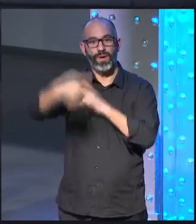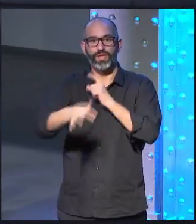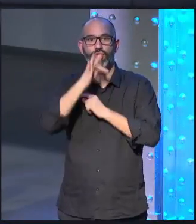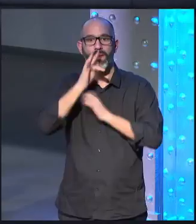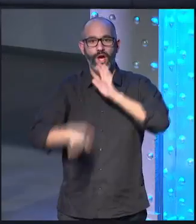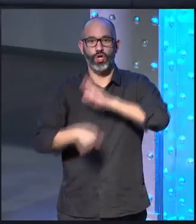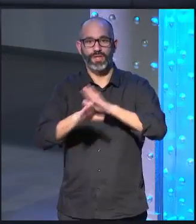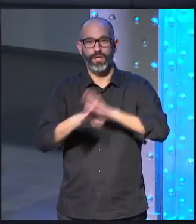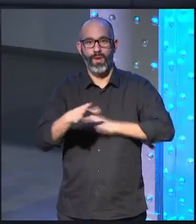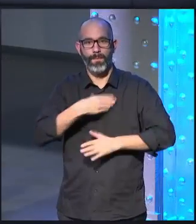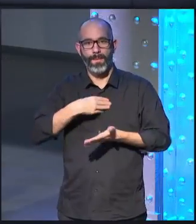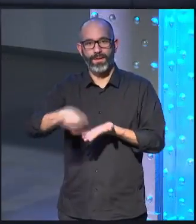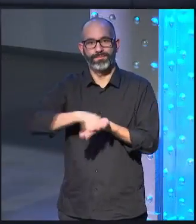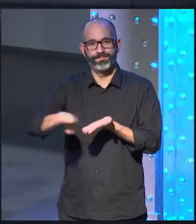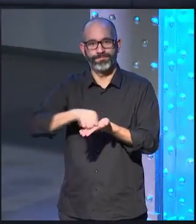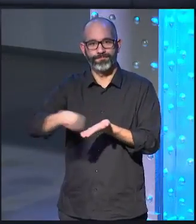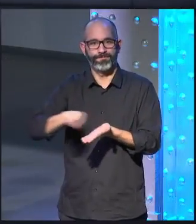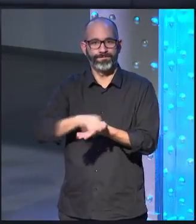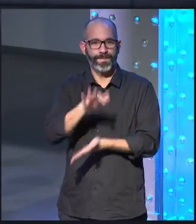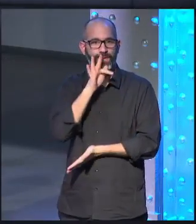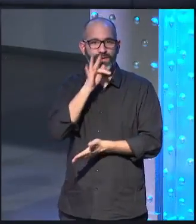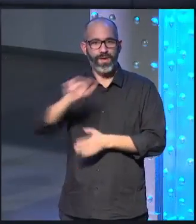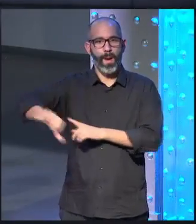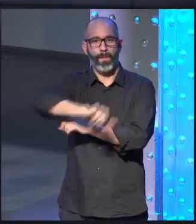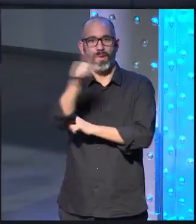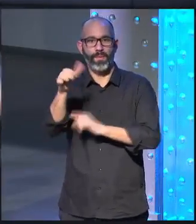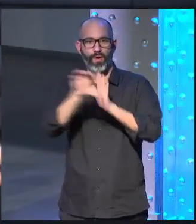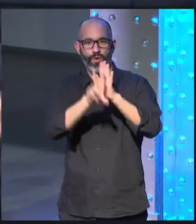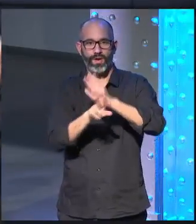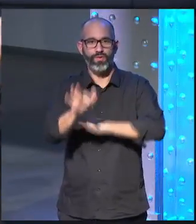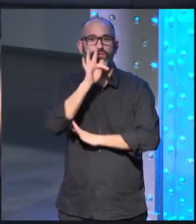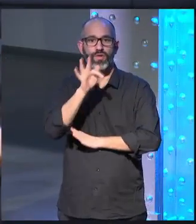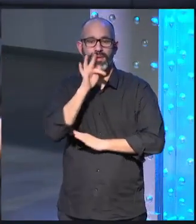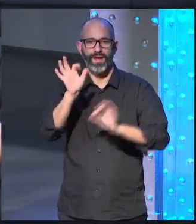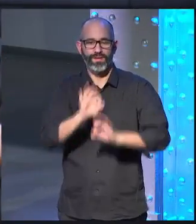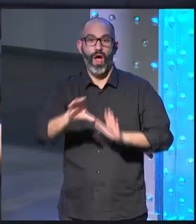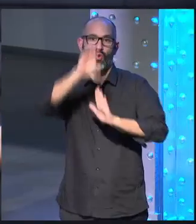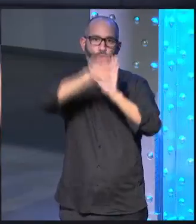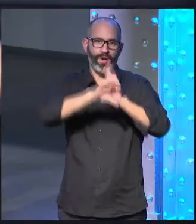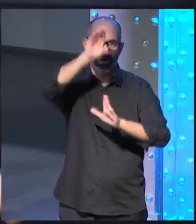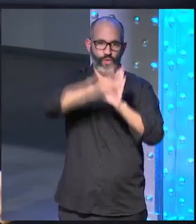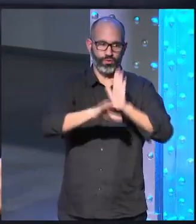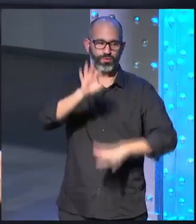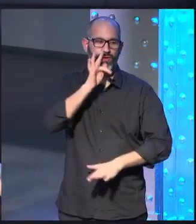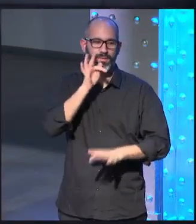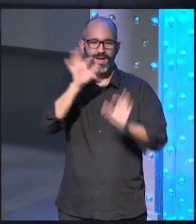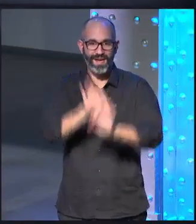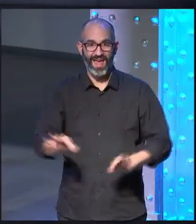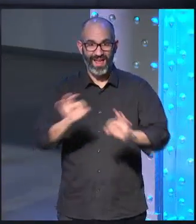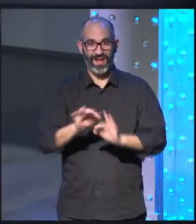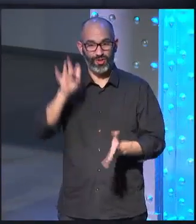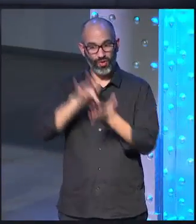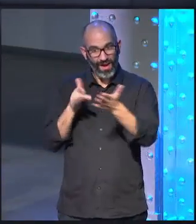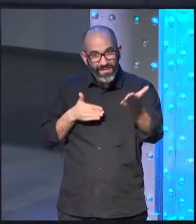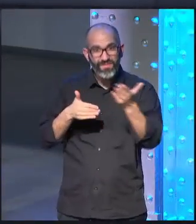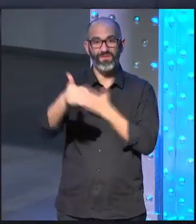el papeleo y no nos han aprobado el currículum. Cuando queramos incluir dentro de la FP la fibra óptica, estaremos